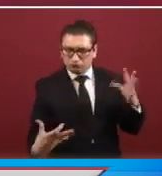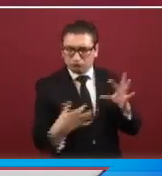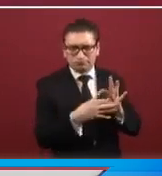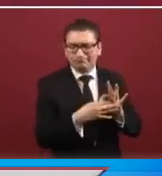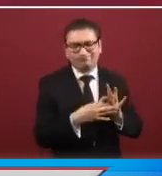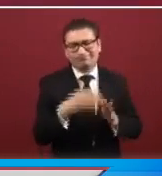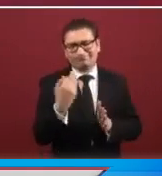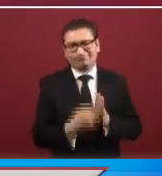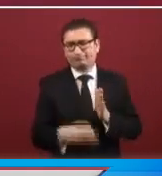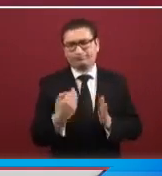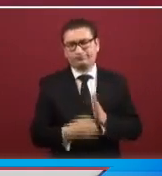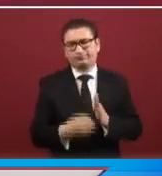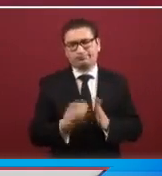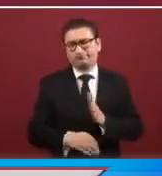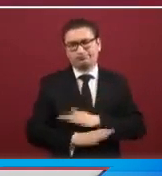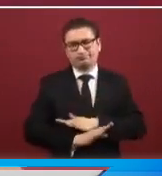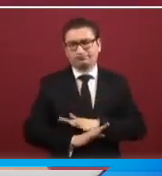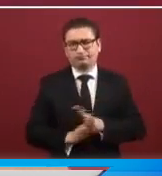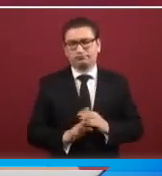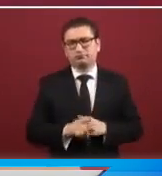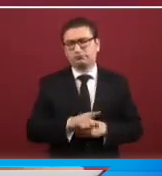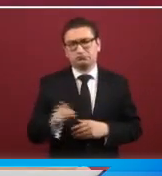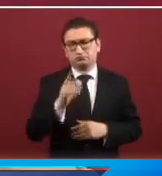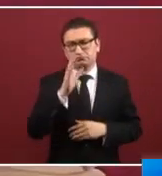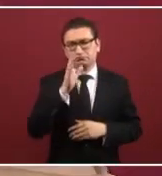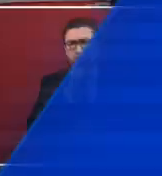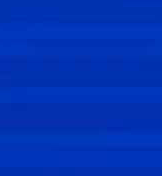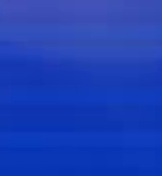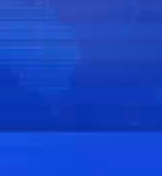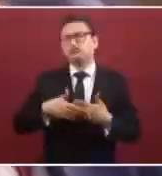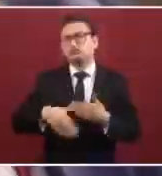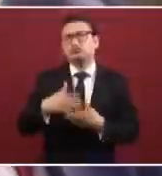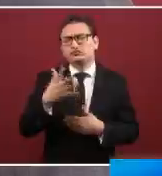Cruz. Ya se está rescatando a Pemex y se logrará su recuperación.